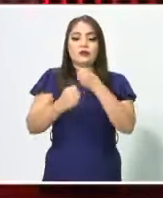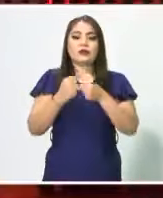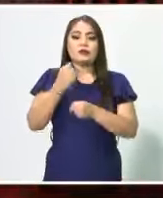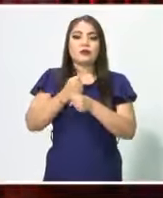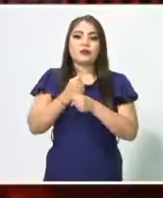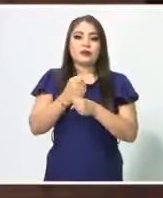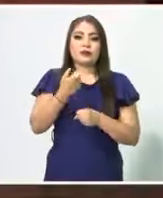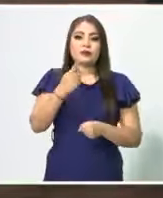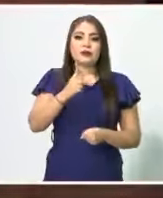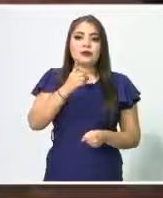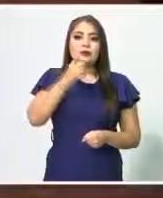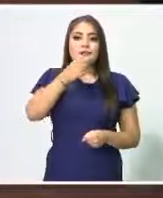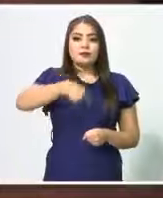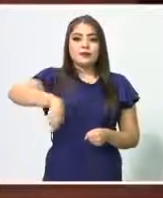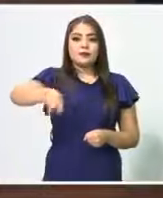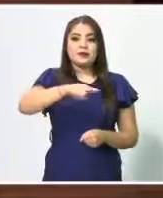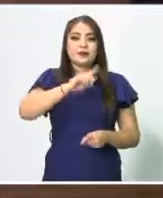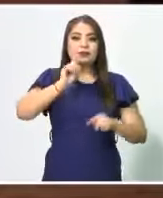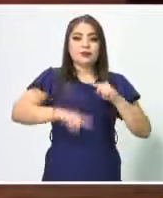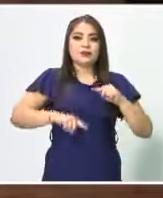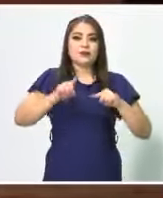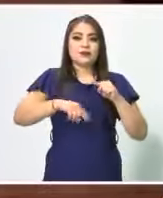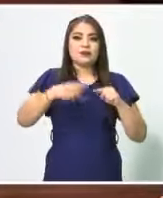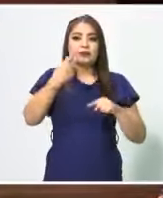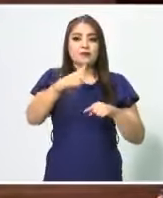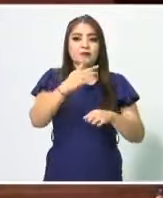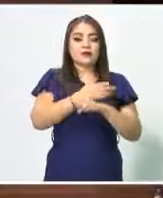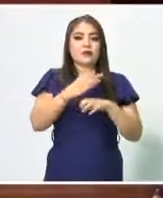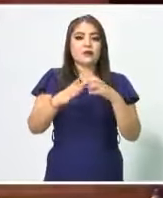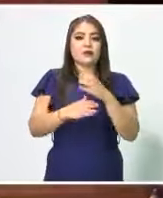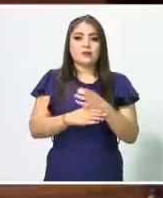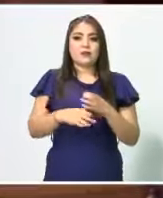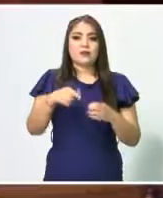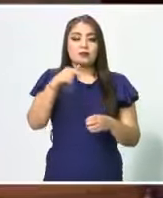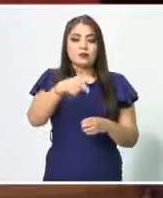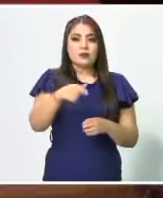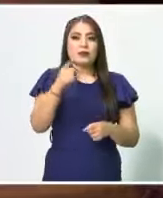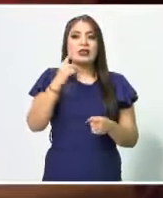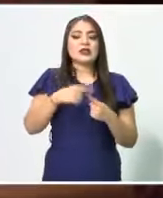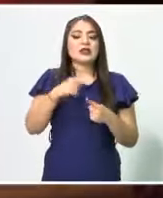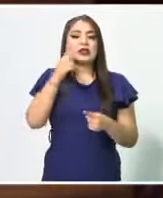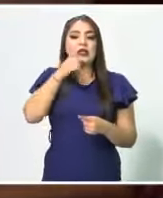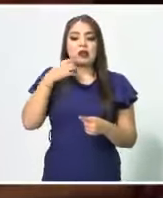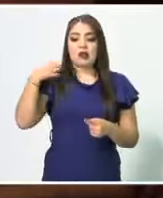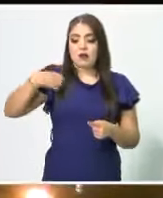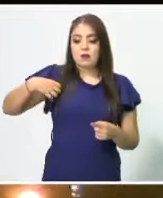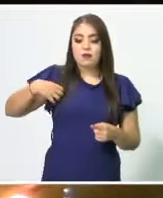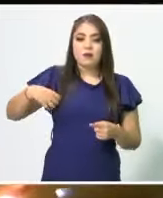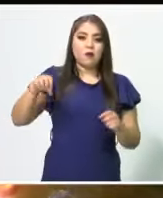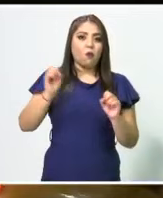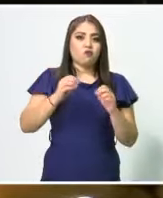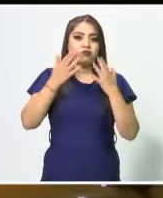habían despojado de sus pertenencias, pues no portaba el morral donde siempre carga su cartera y teléfono celular.